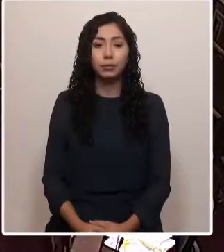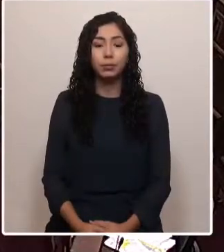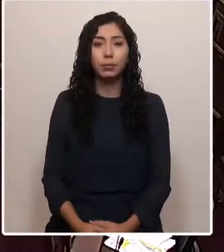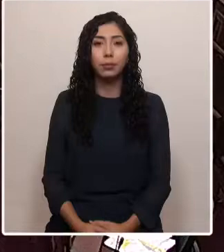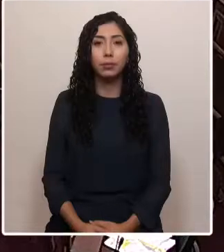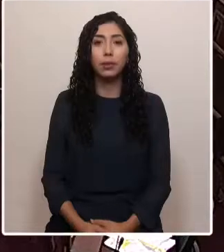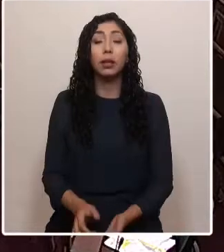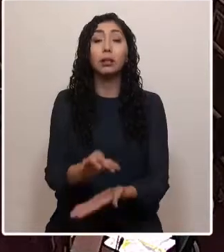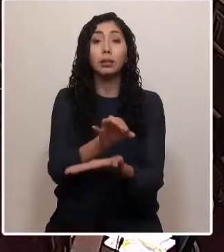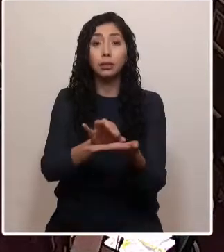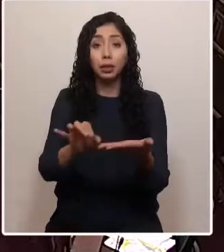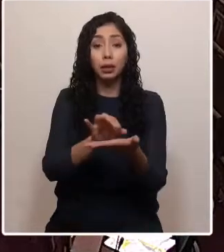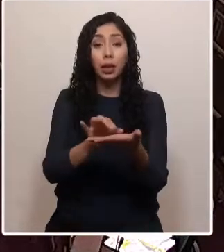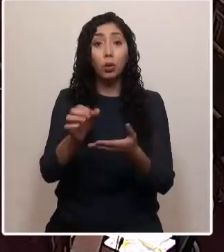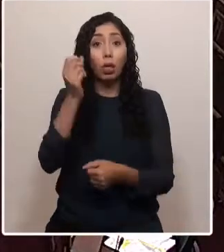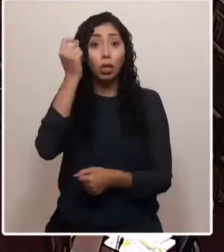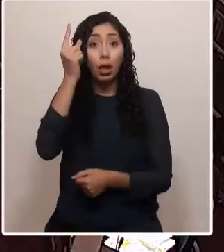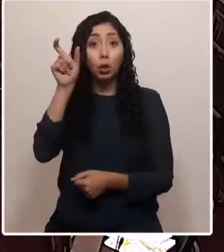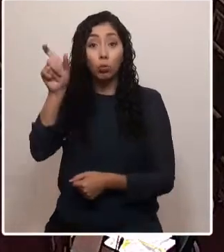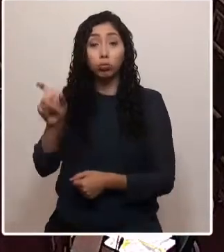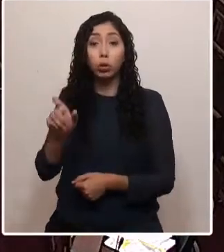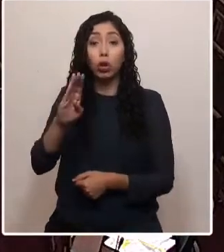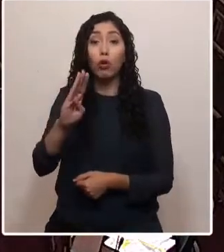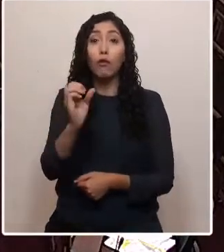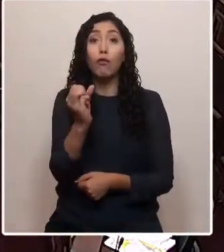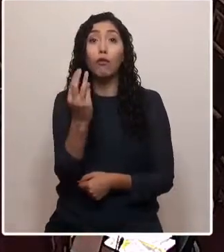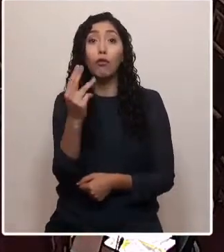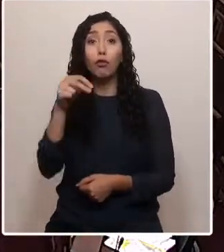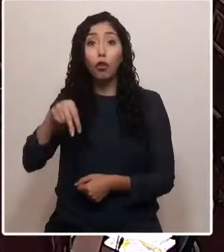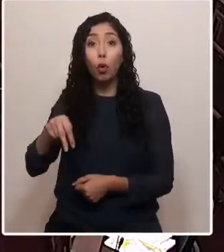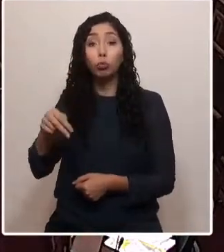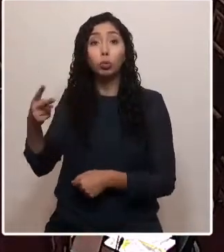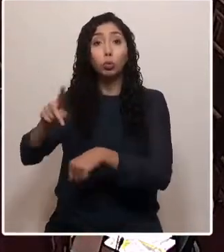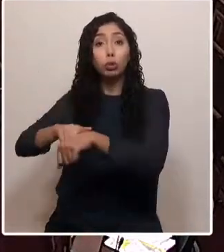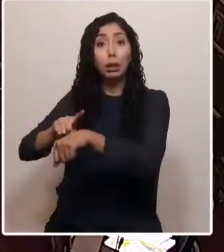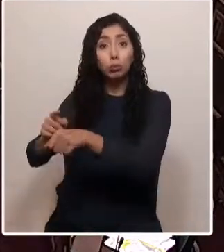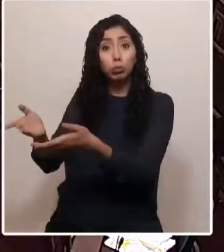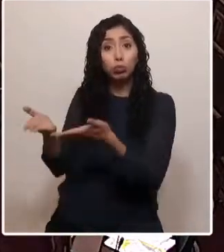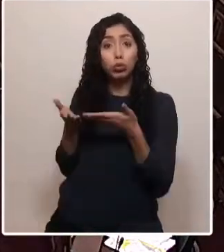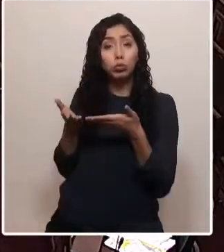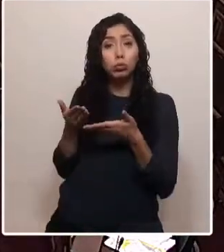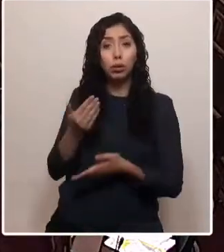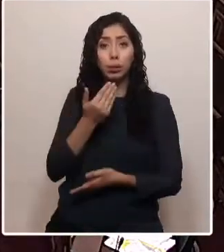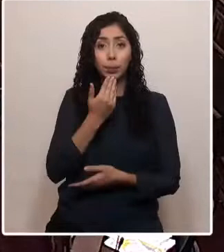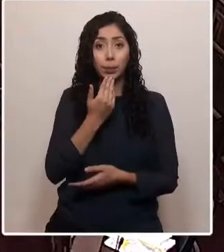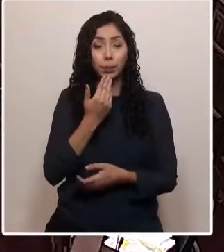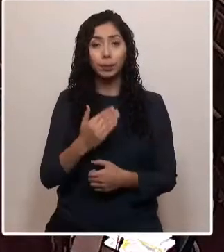Secretario, entiendo que la convencional Carol Baum me iba a ceder un minuto de su tiempo.